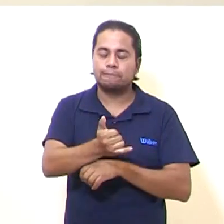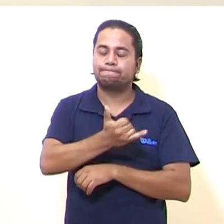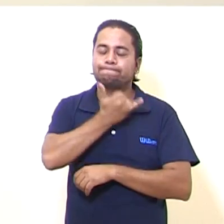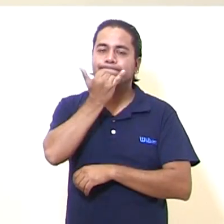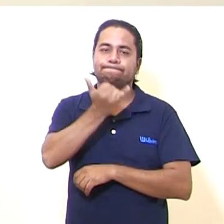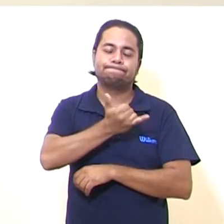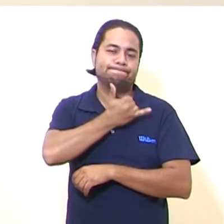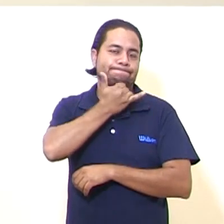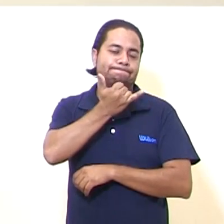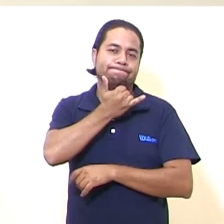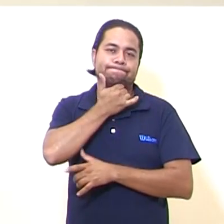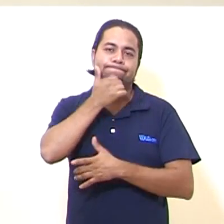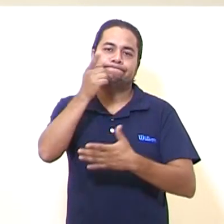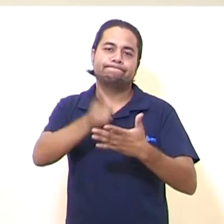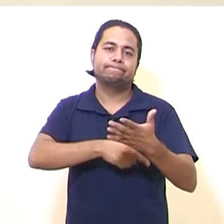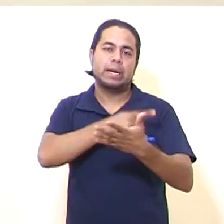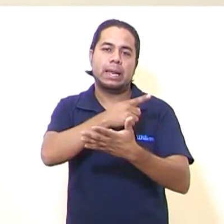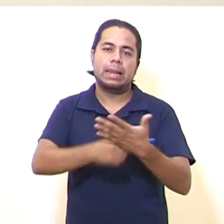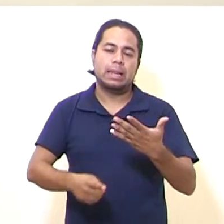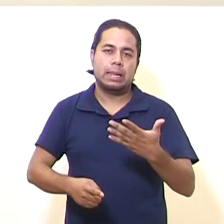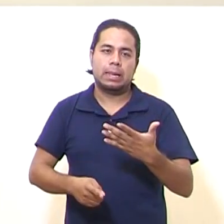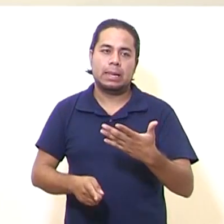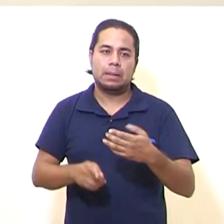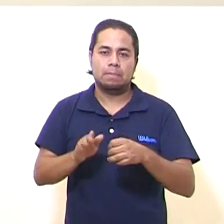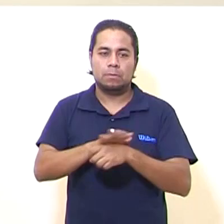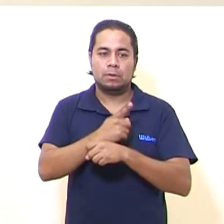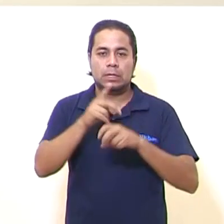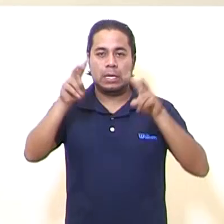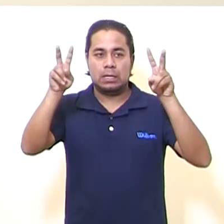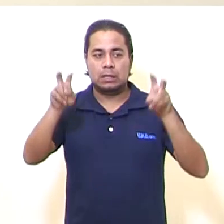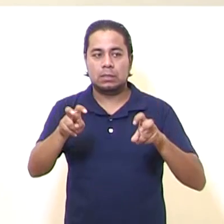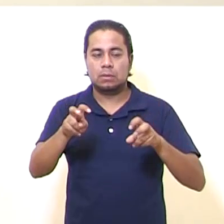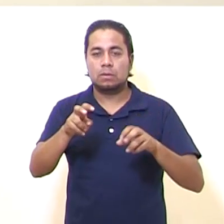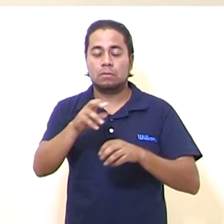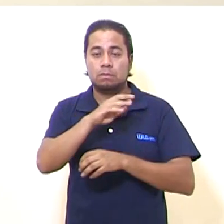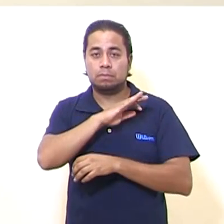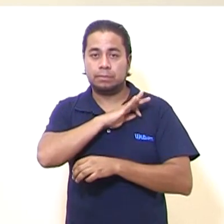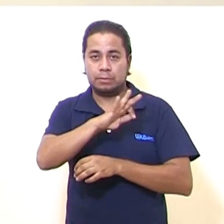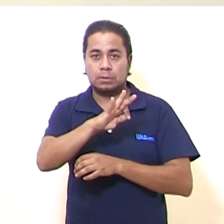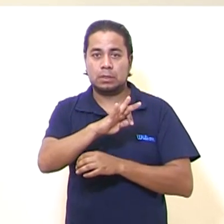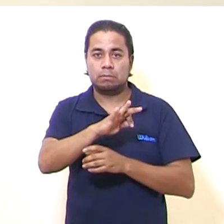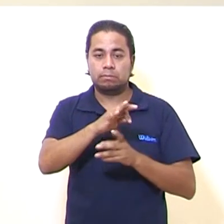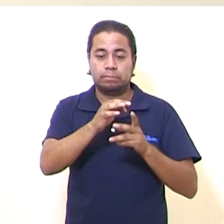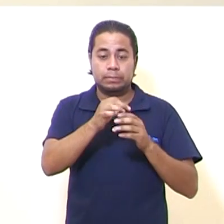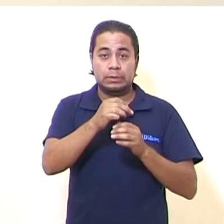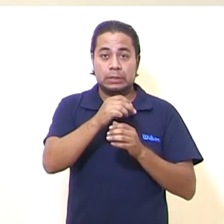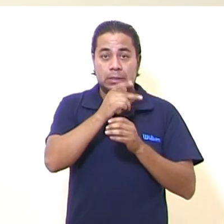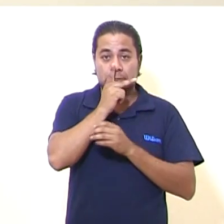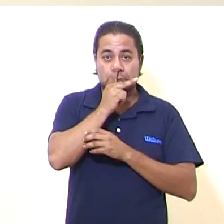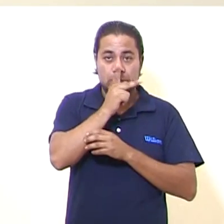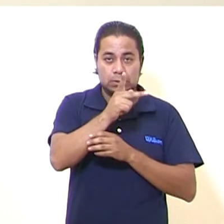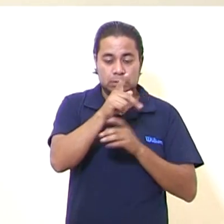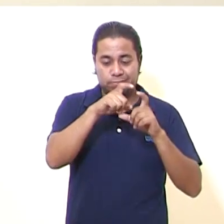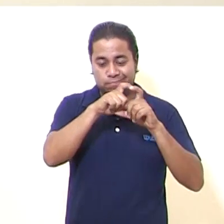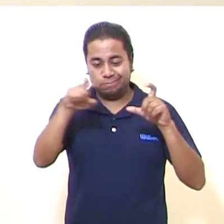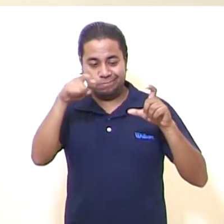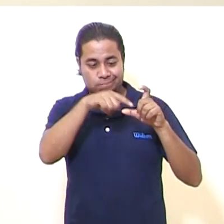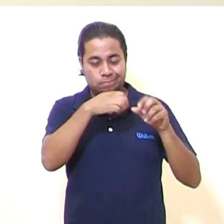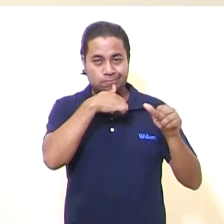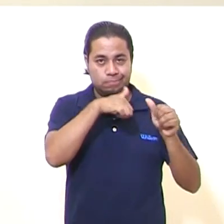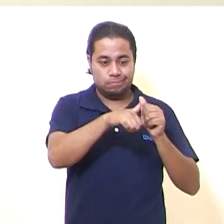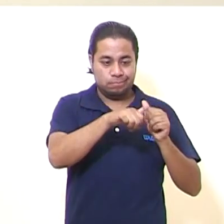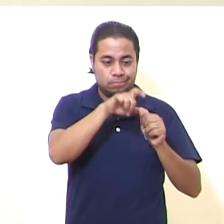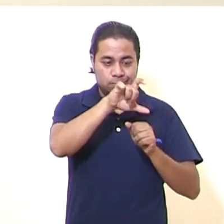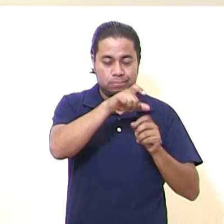error, porque solamente en los títulos se van a escribir las iniciales de cada título o